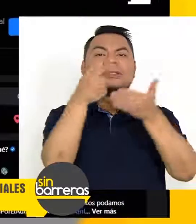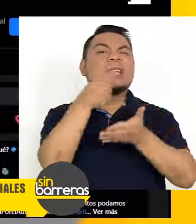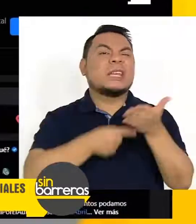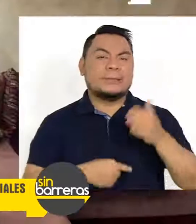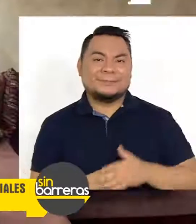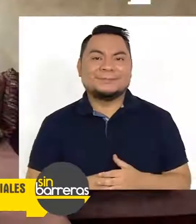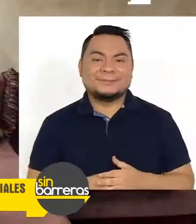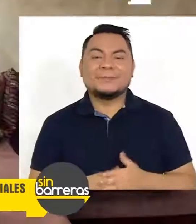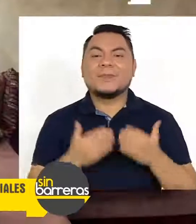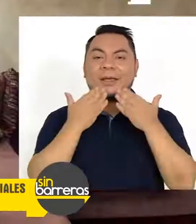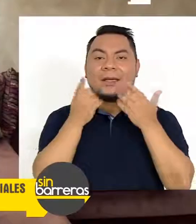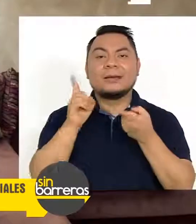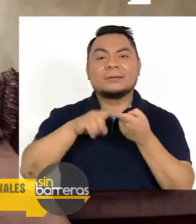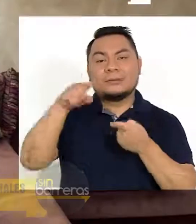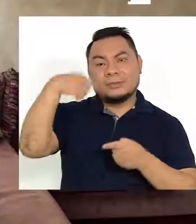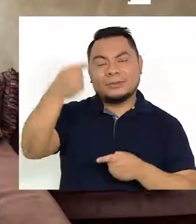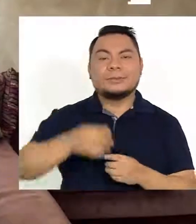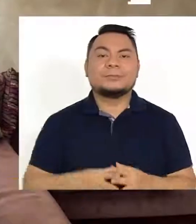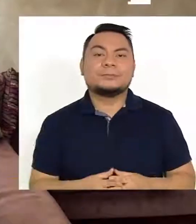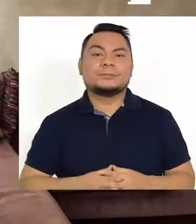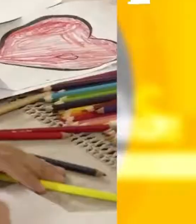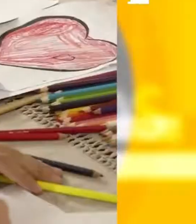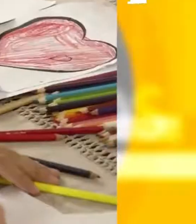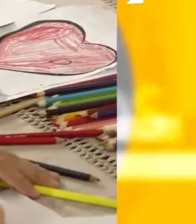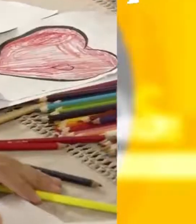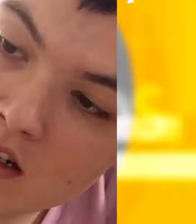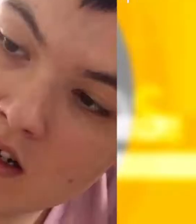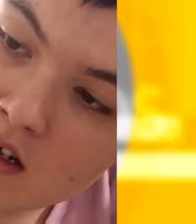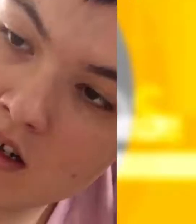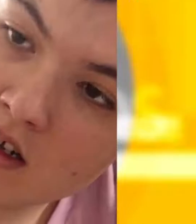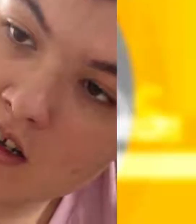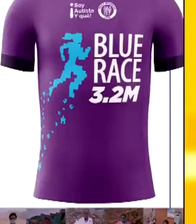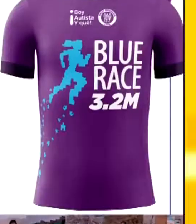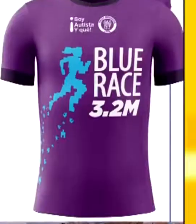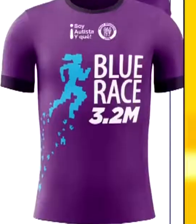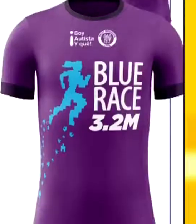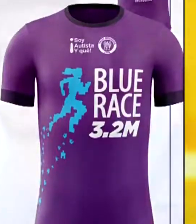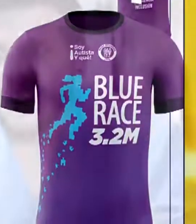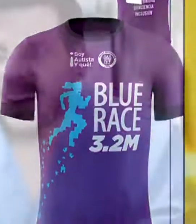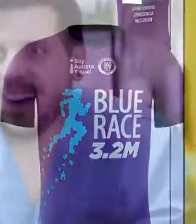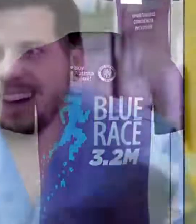Autista Ike. Muchas gracias y hasta la próxima oportunidad.